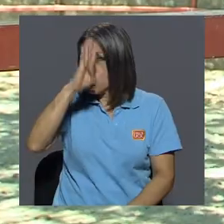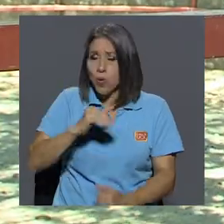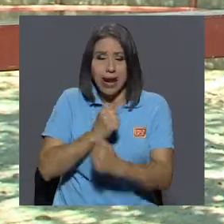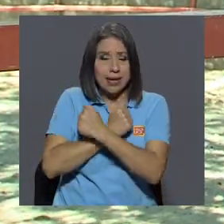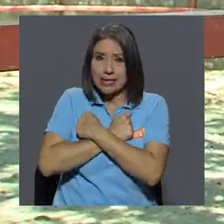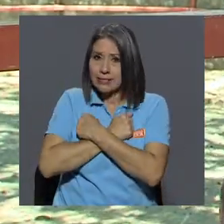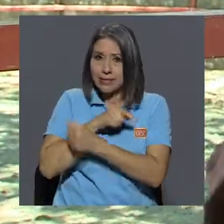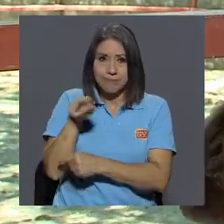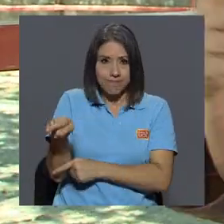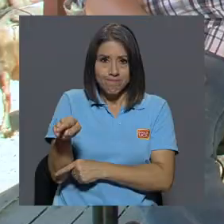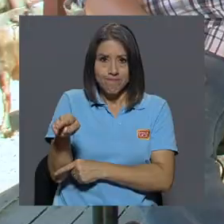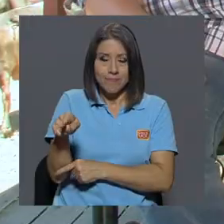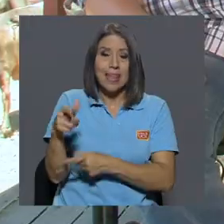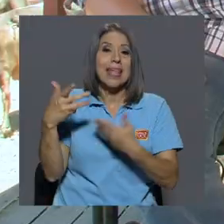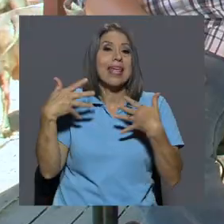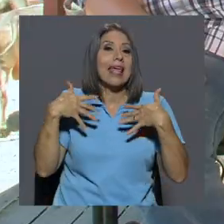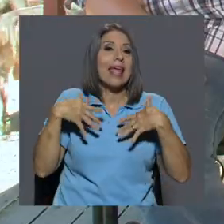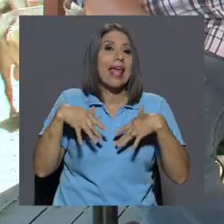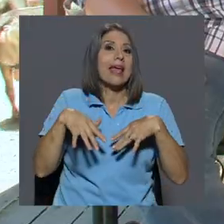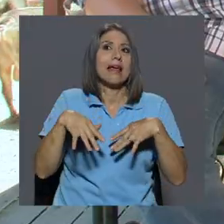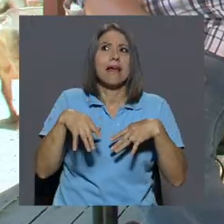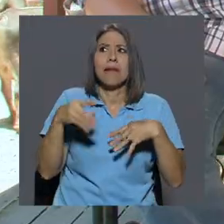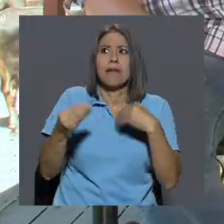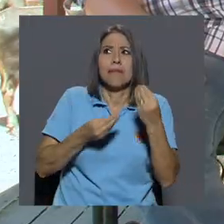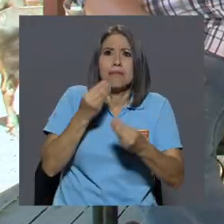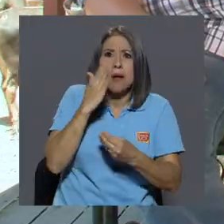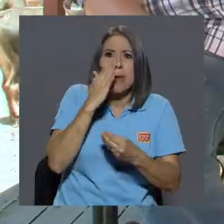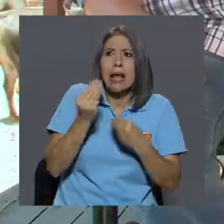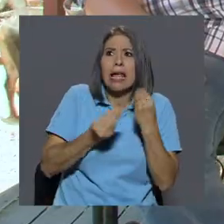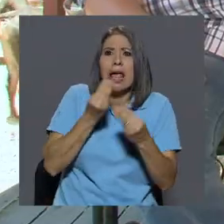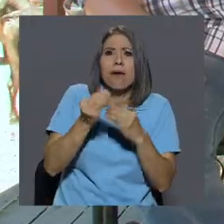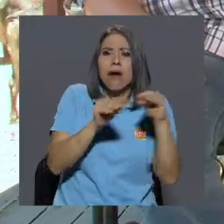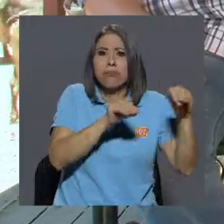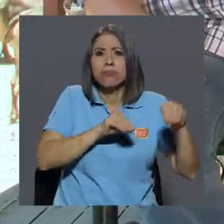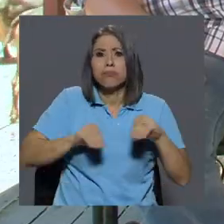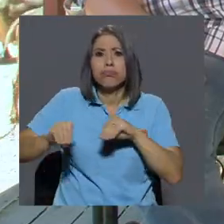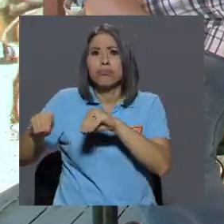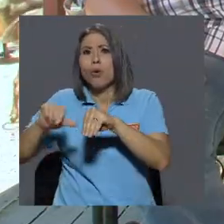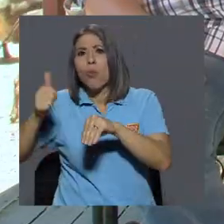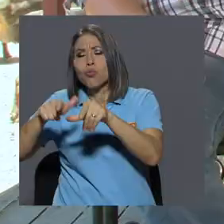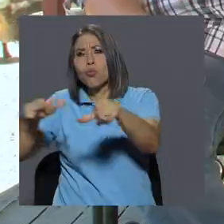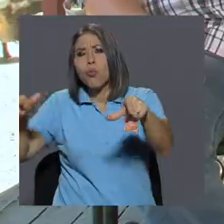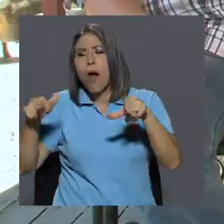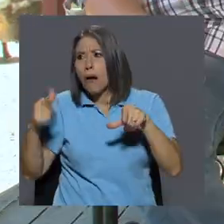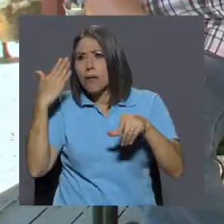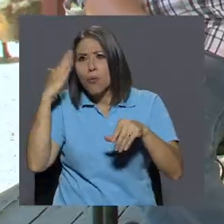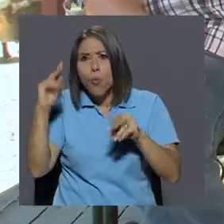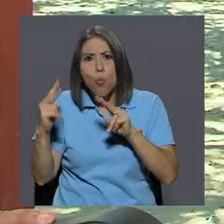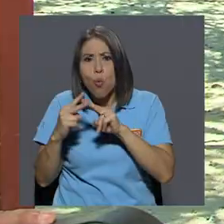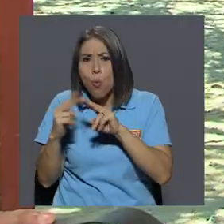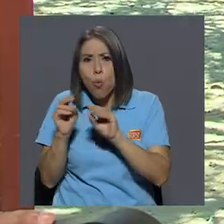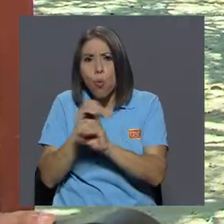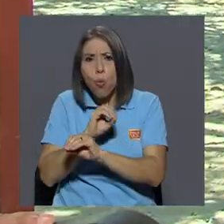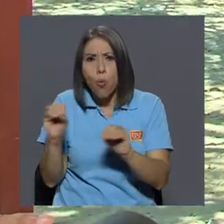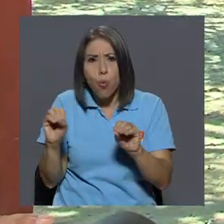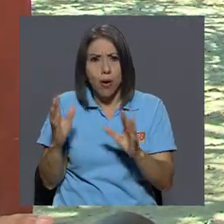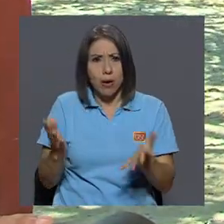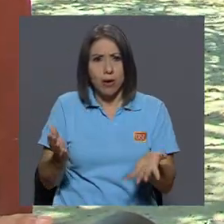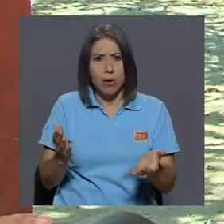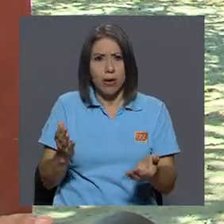que va a ser a un mundo desconocido. El único muro con